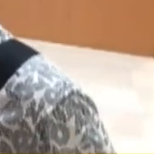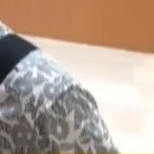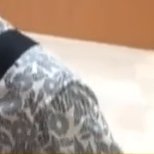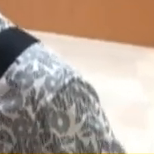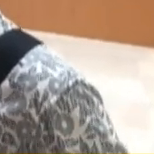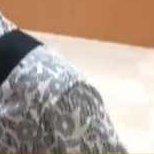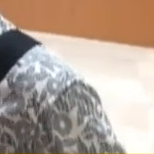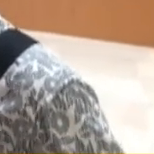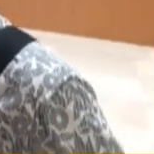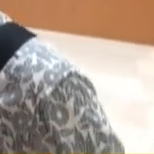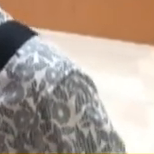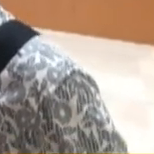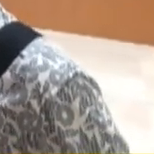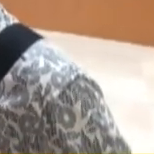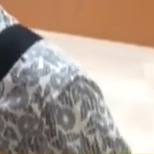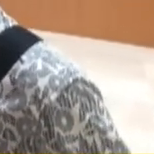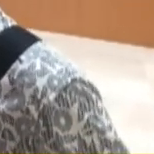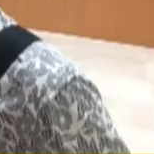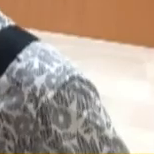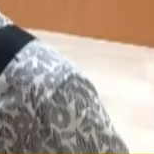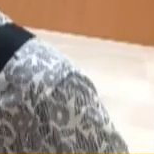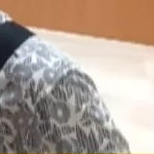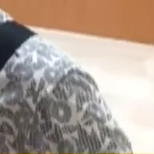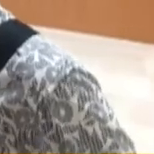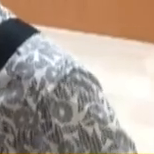Nueva Zelanda y apenas migré aquí.